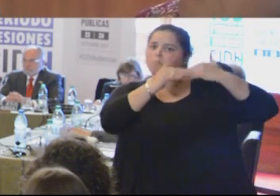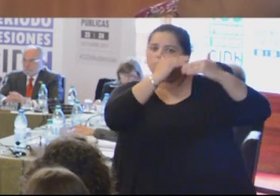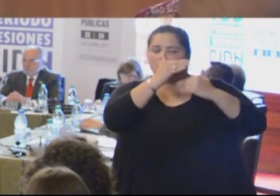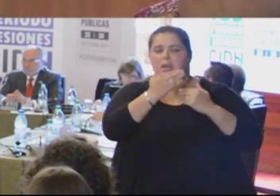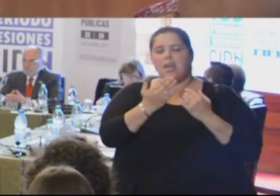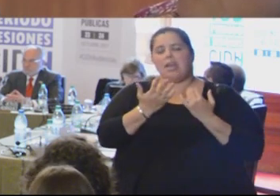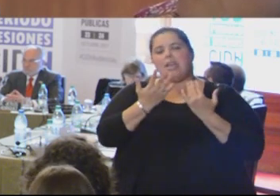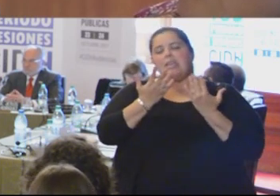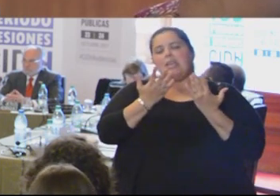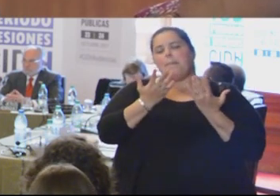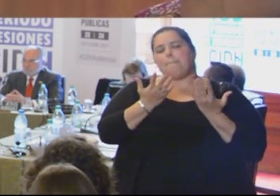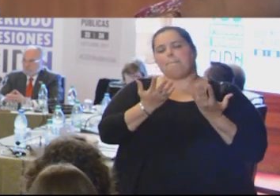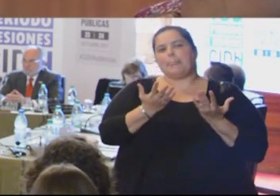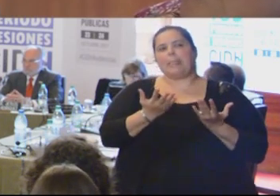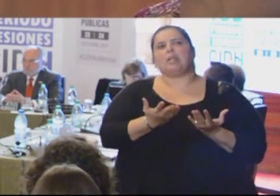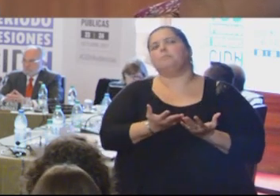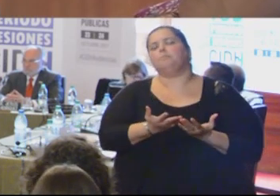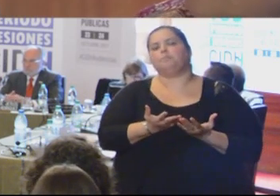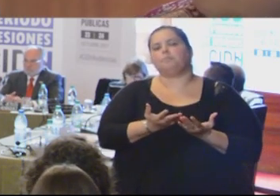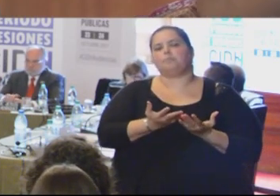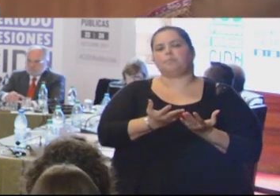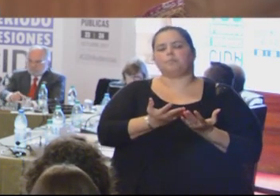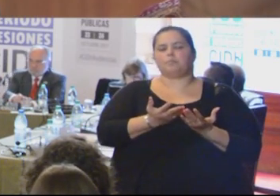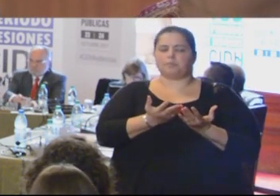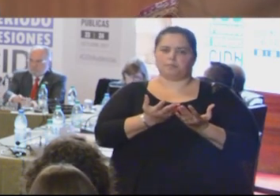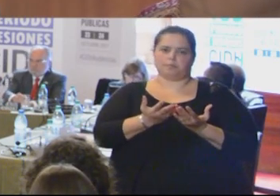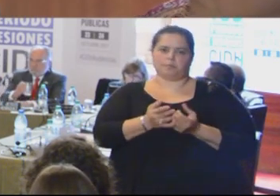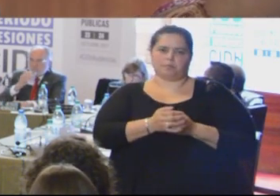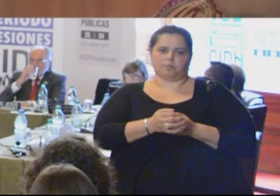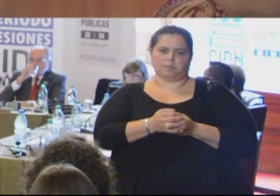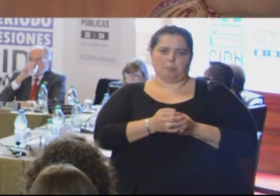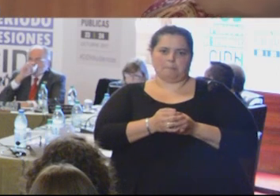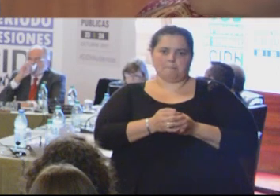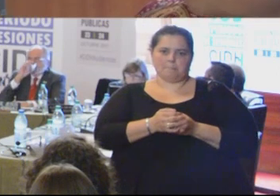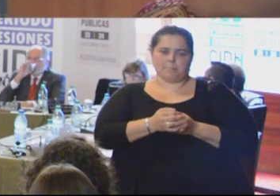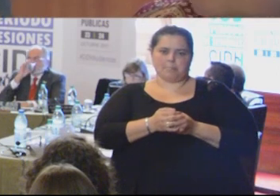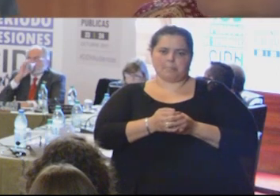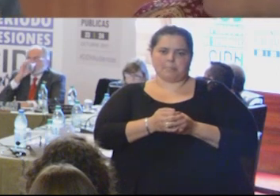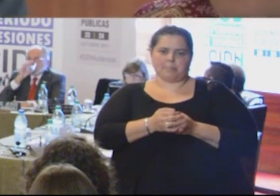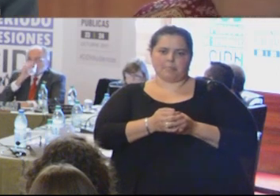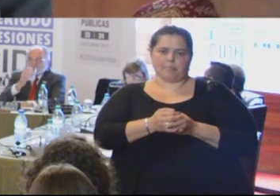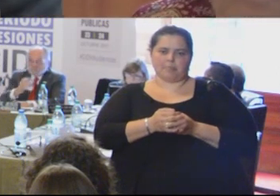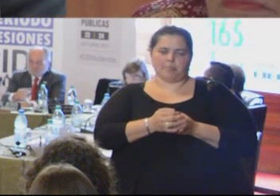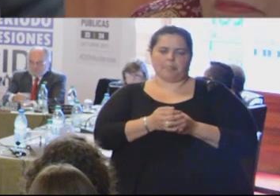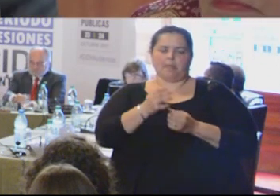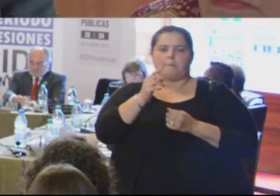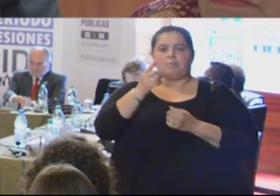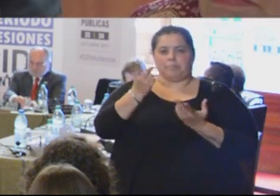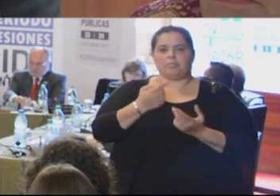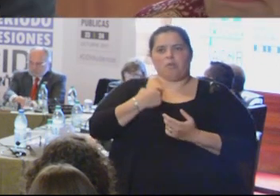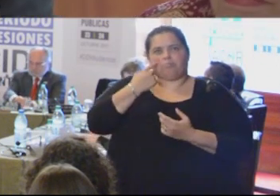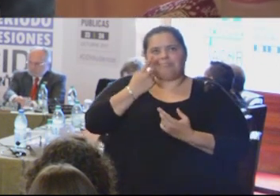con y el yen que me recuerdo de mi juventud